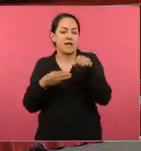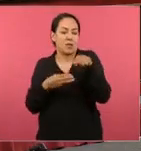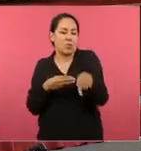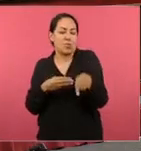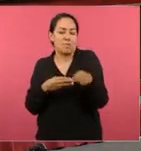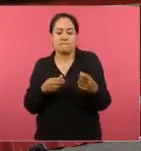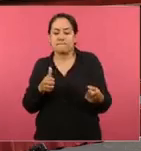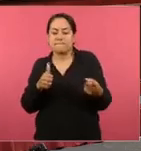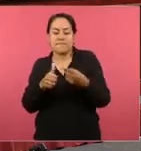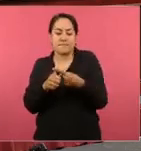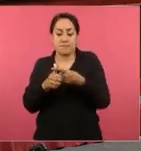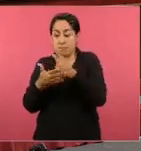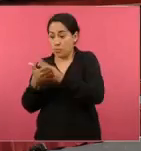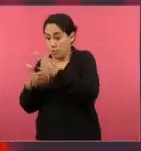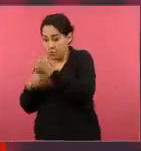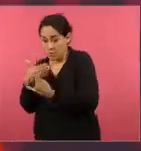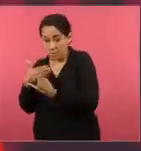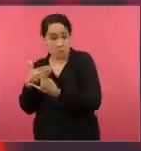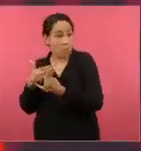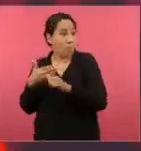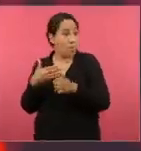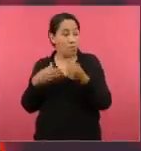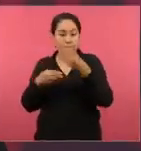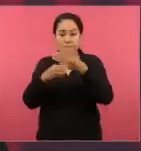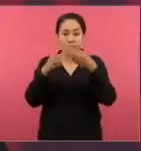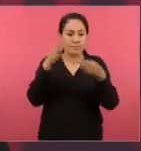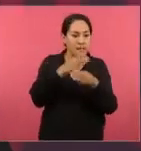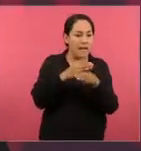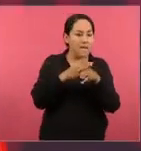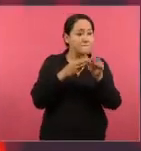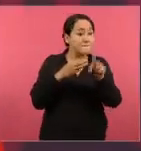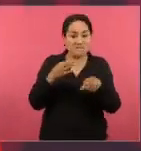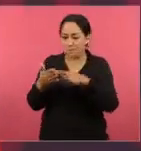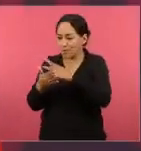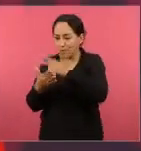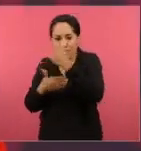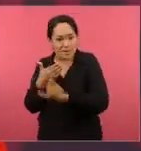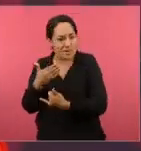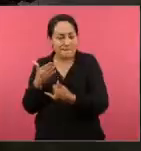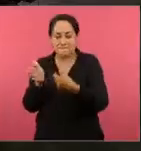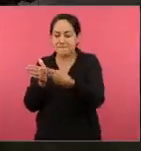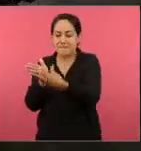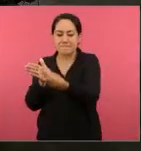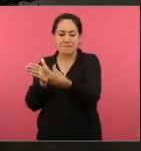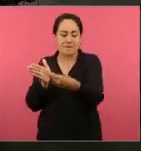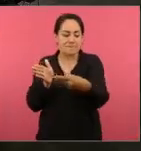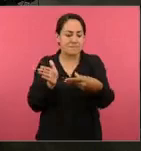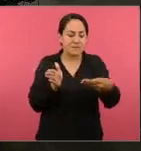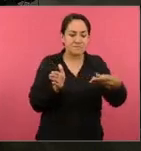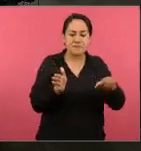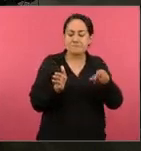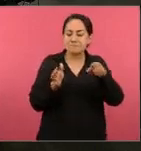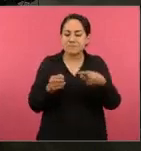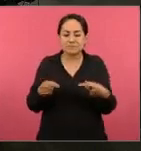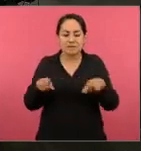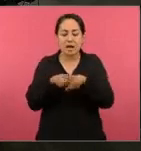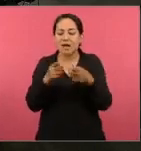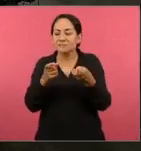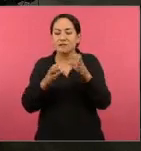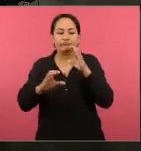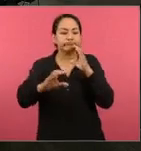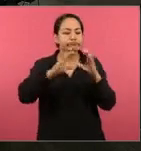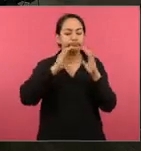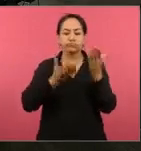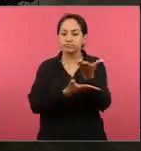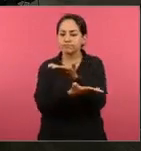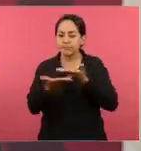mismo proyecto. No es una cuestión también de diálogo y de comunicación permanente. Y en el caso de los libros, lo explicaban los